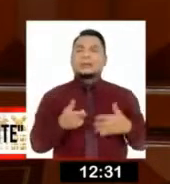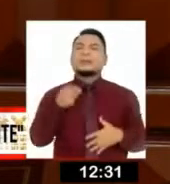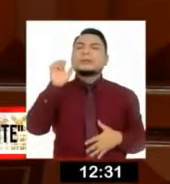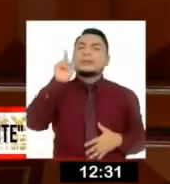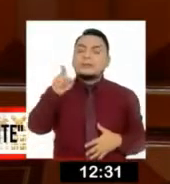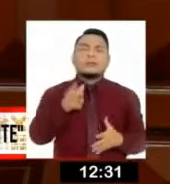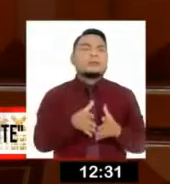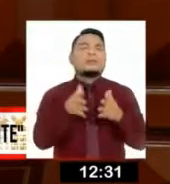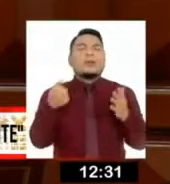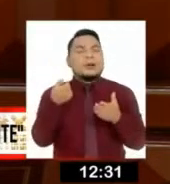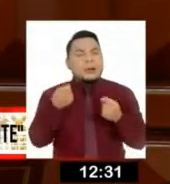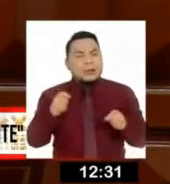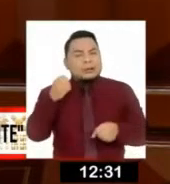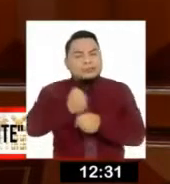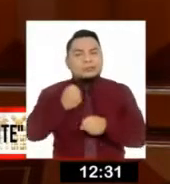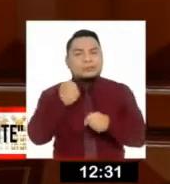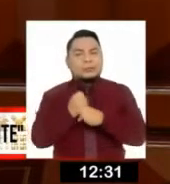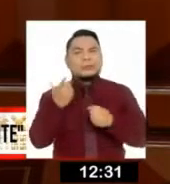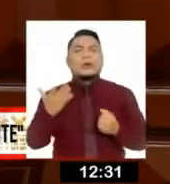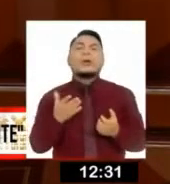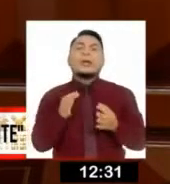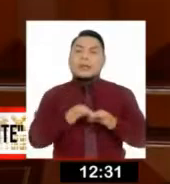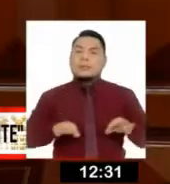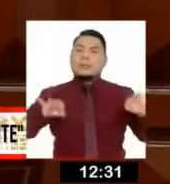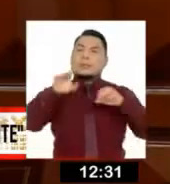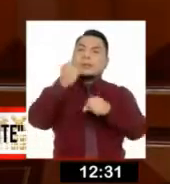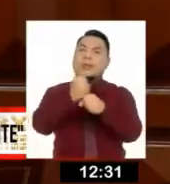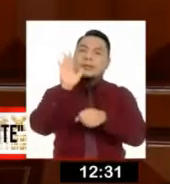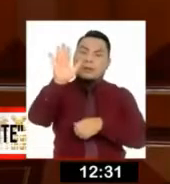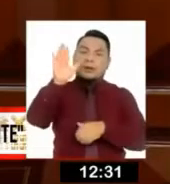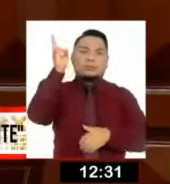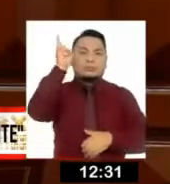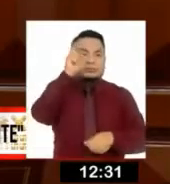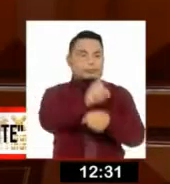su tan esforzado como importante trabajo.